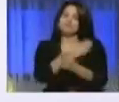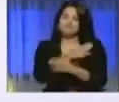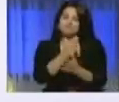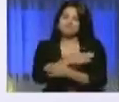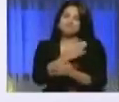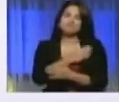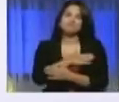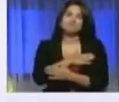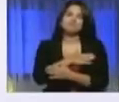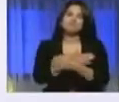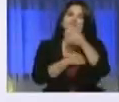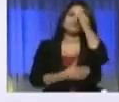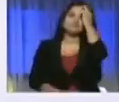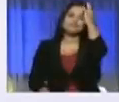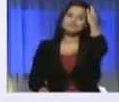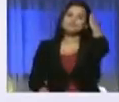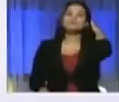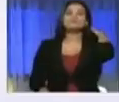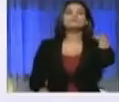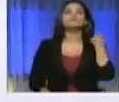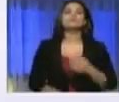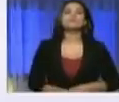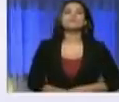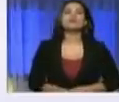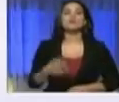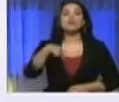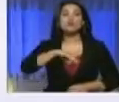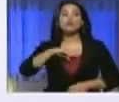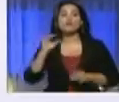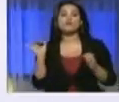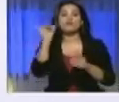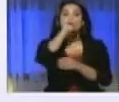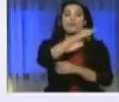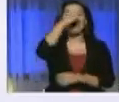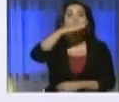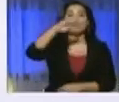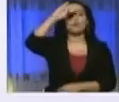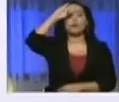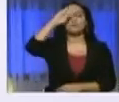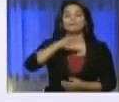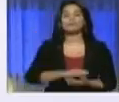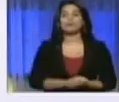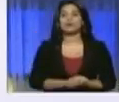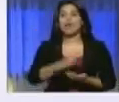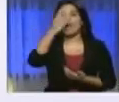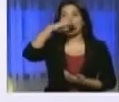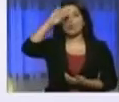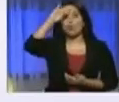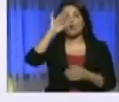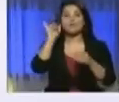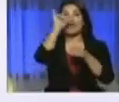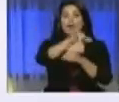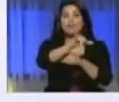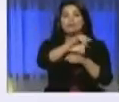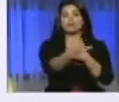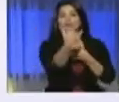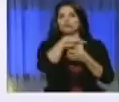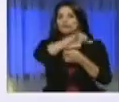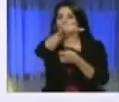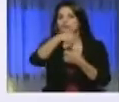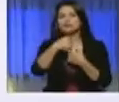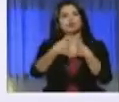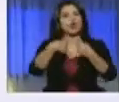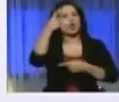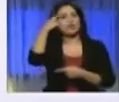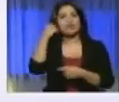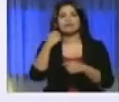mira, en Cuba, Silvia, ¿verdad? Hemos estado, mira, activos, sin descanso, todos los días, Reverol.